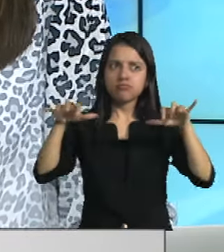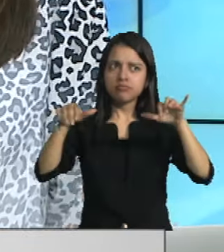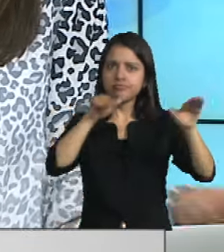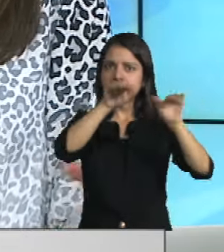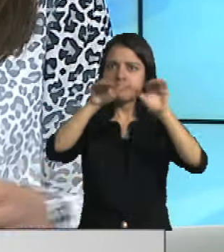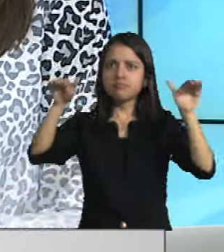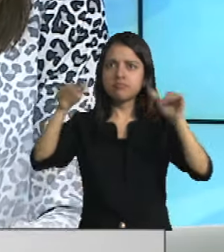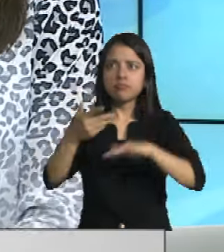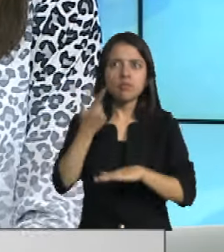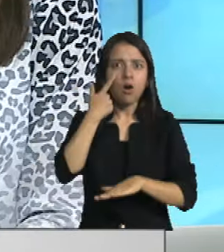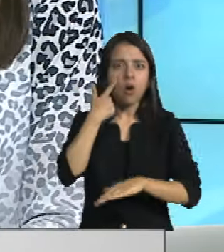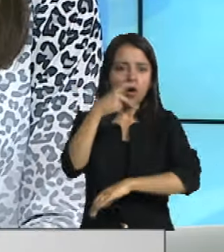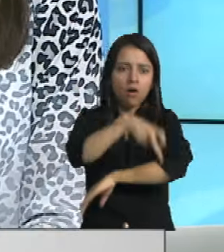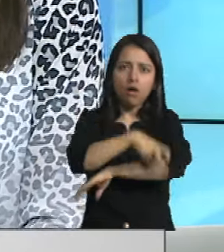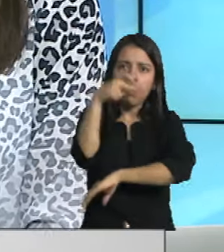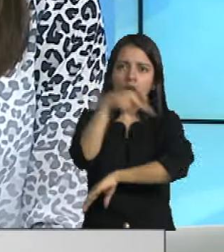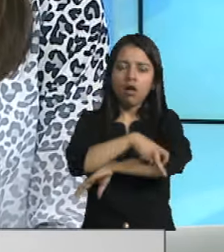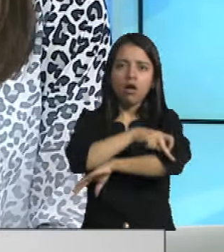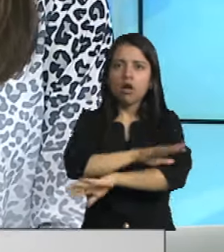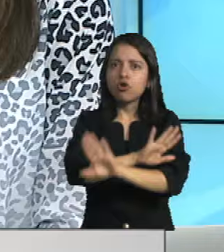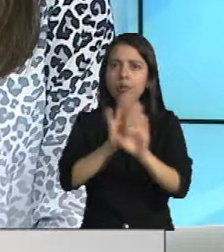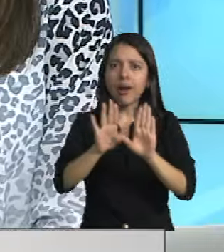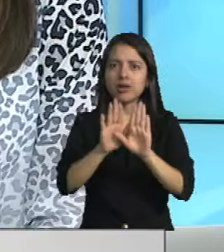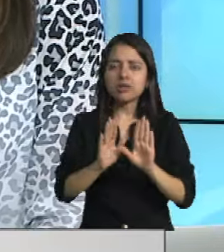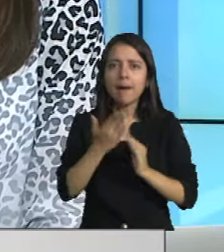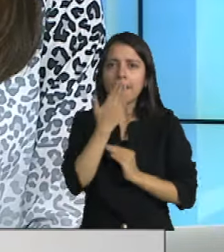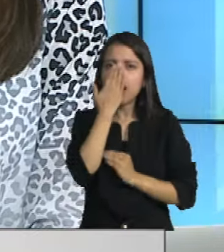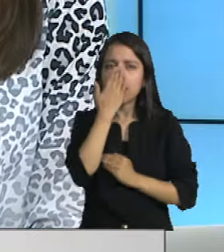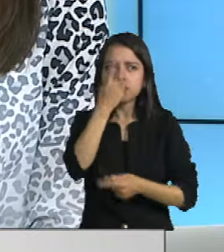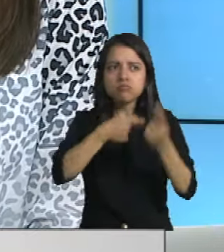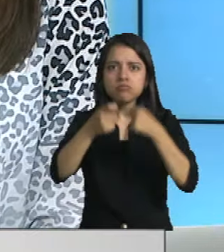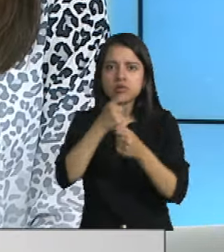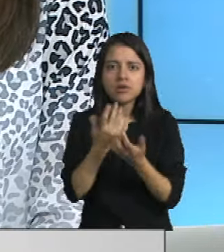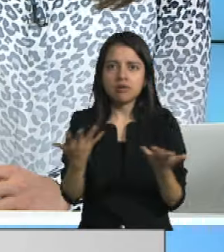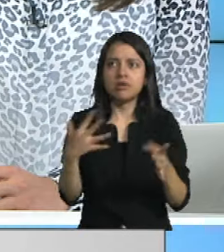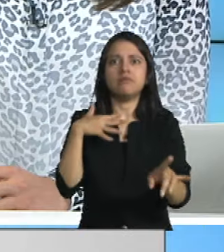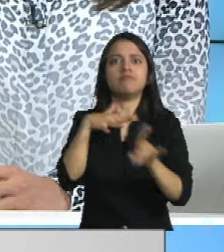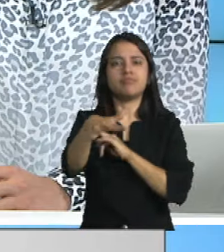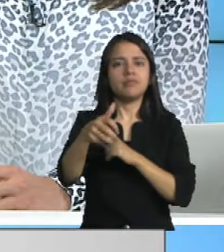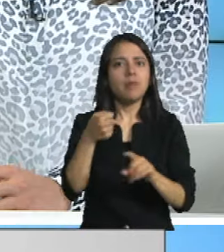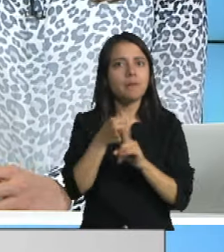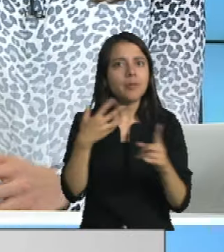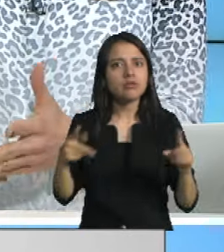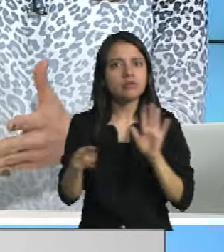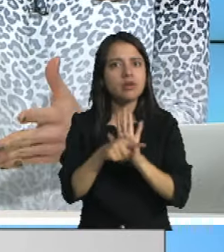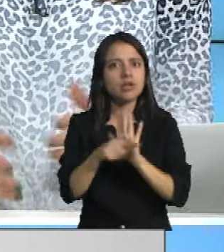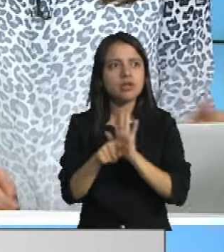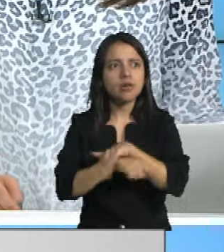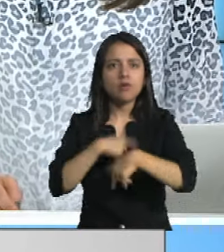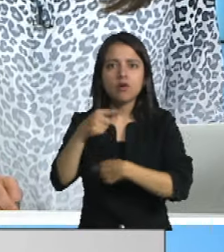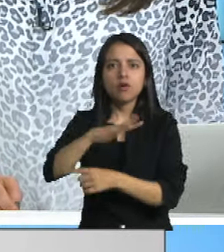un llamado de alerta sobre el impacto que tendrá esta medida en el transporte de carga. Luisa Fernández, muy buenas